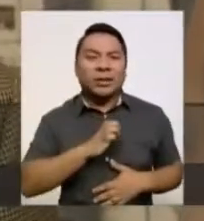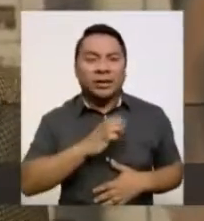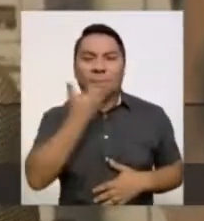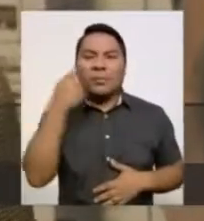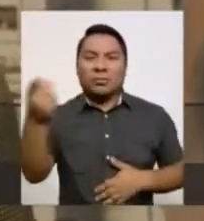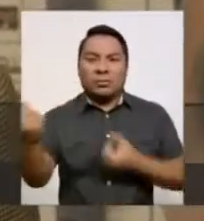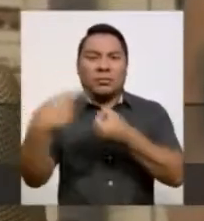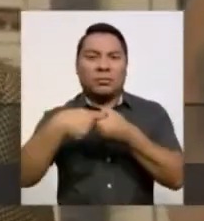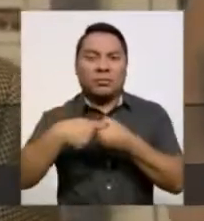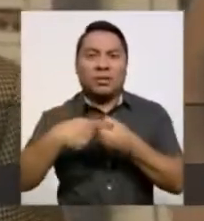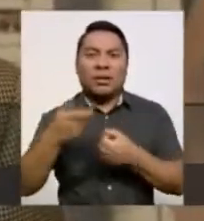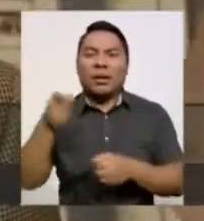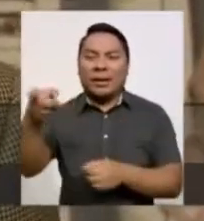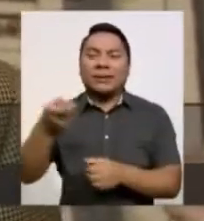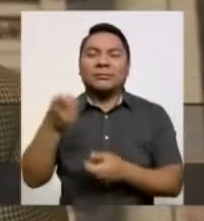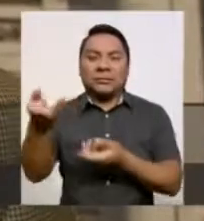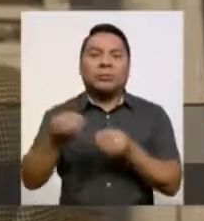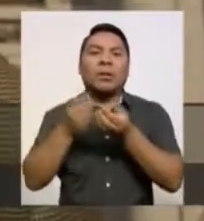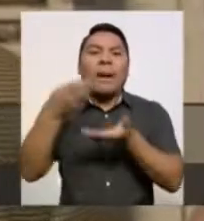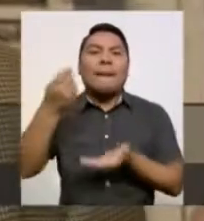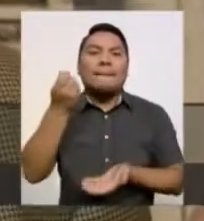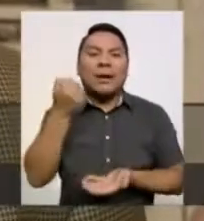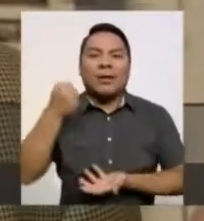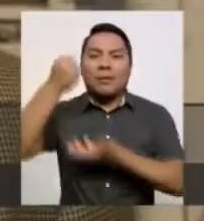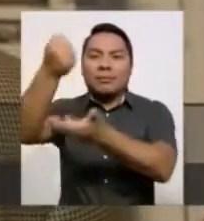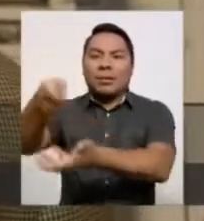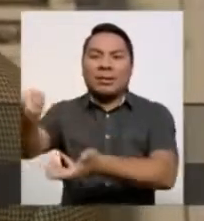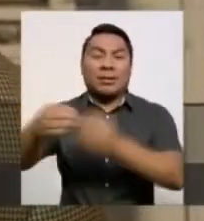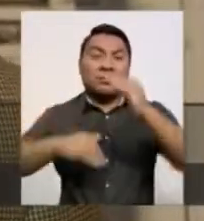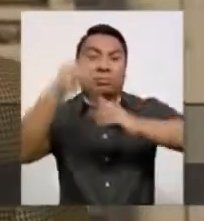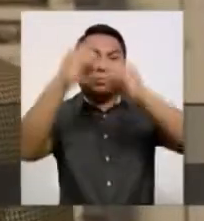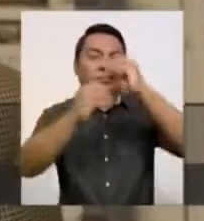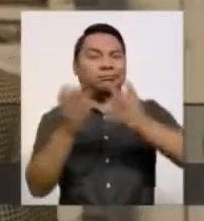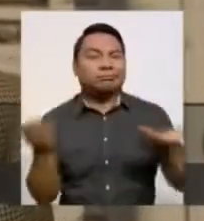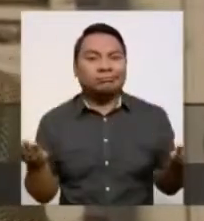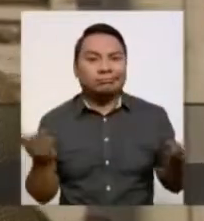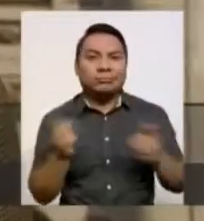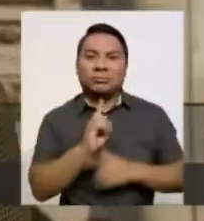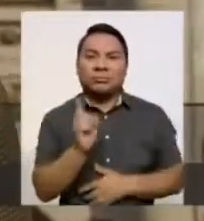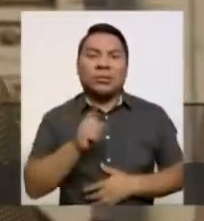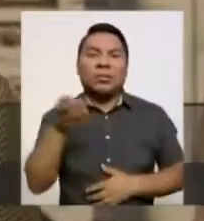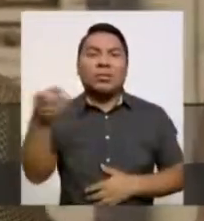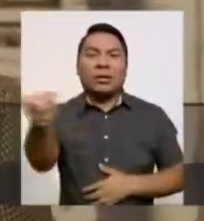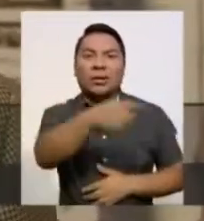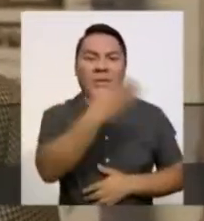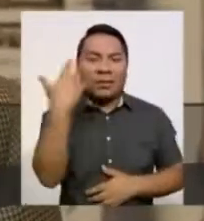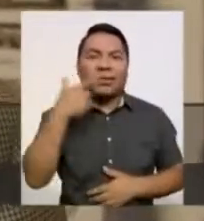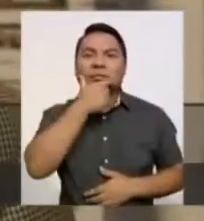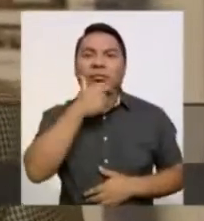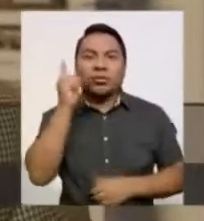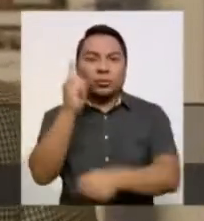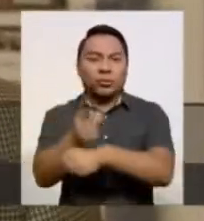muy razonables que maneja la Comisión Lavallato, que ha recomendado que no las contraten.